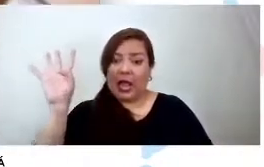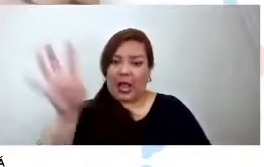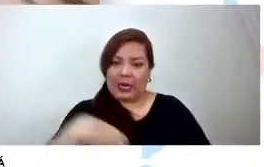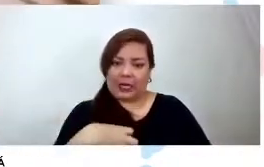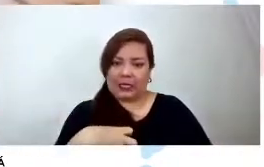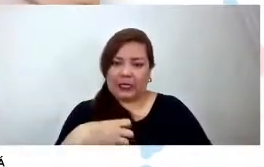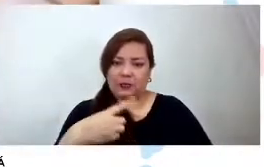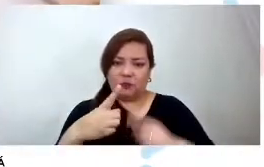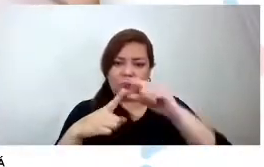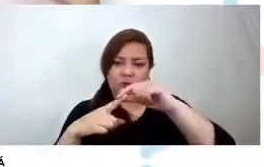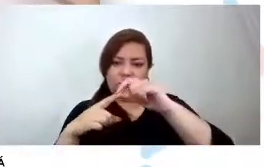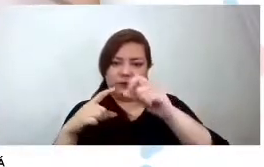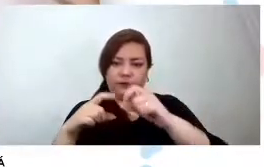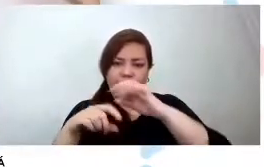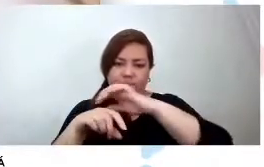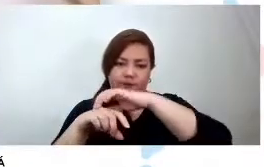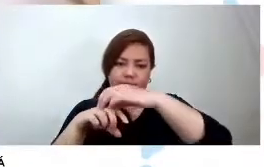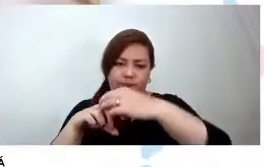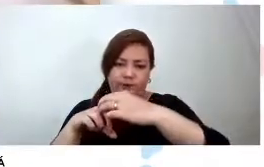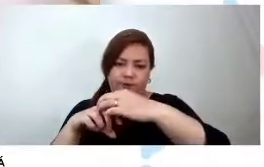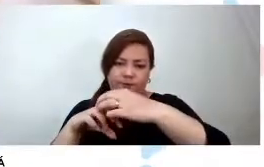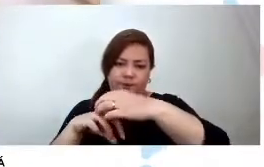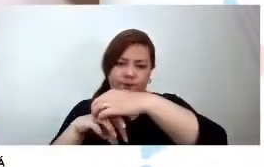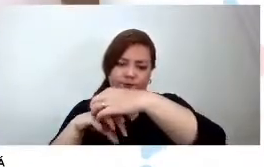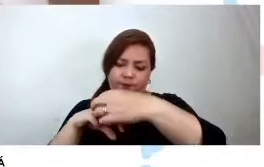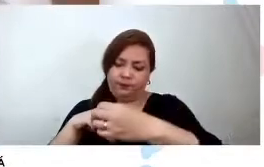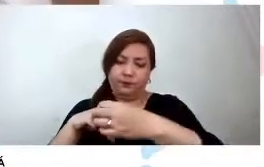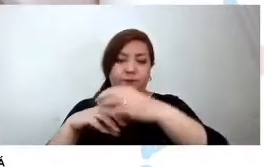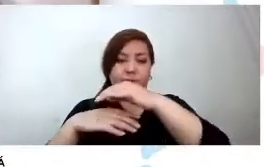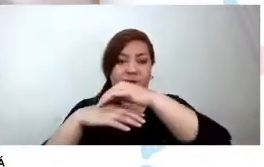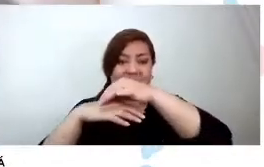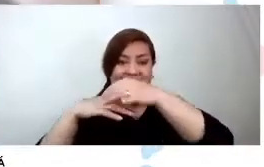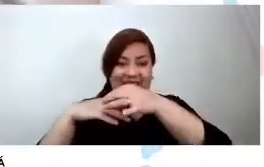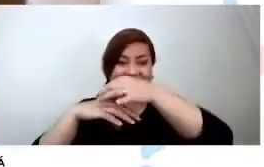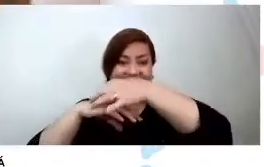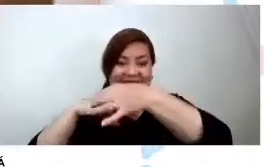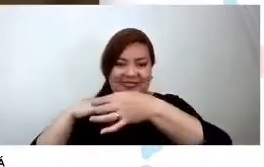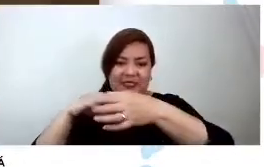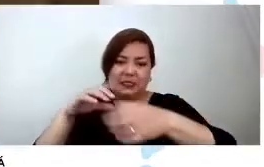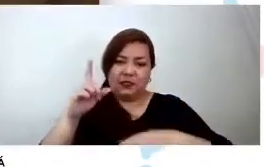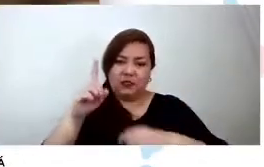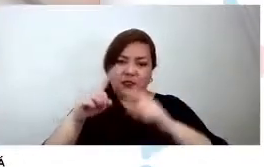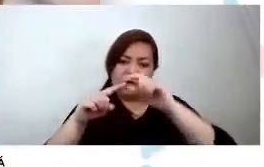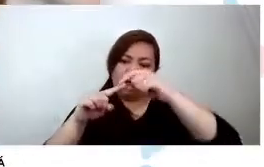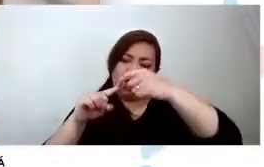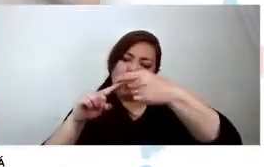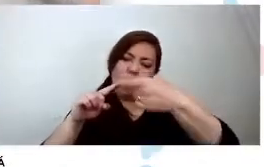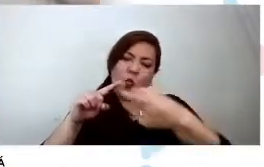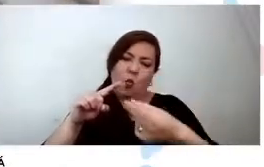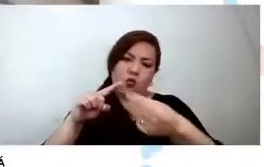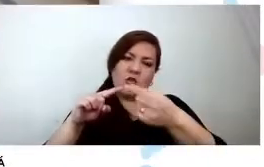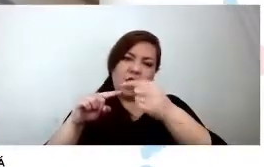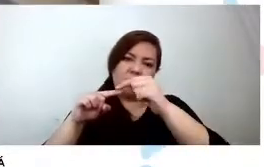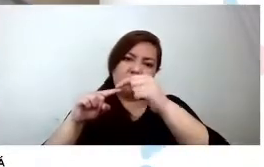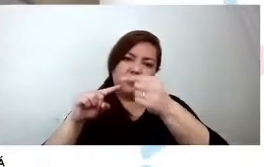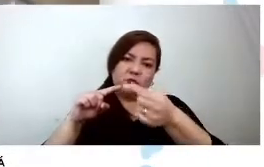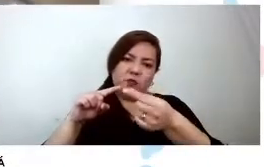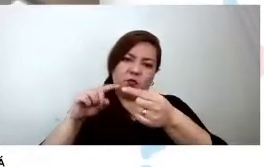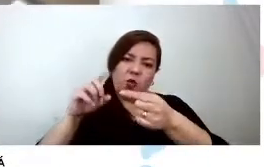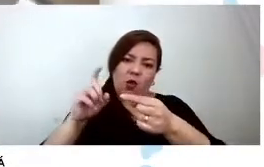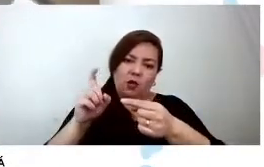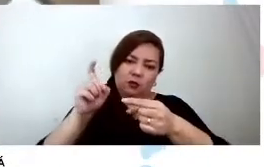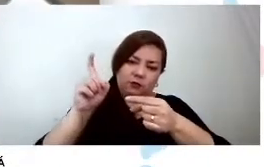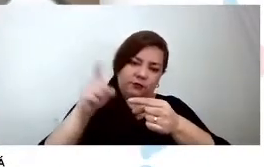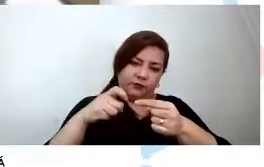Es la falange distal, y esta es parte de la uña. Hay un ejemplar por